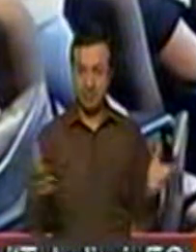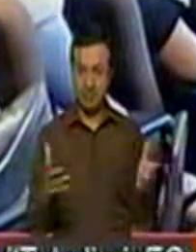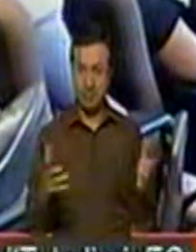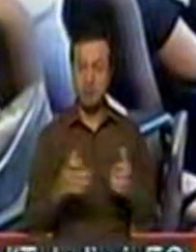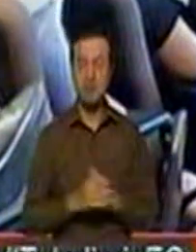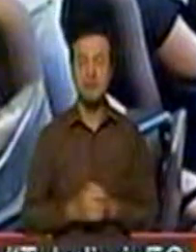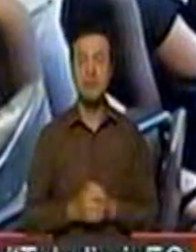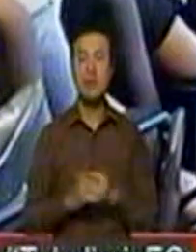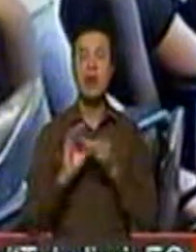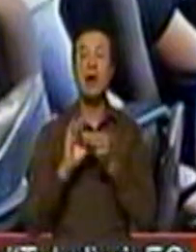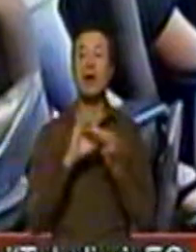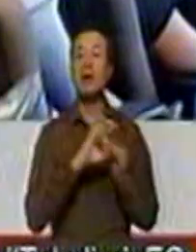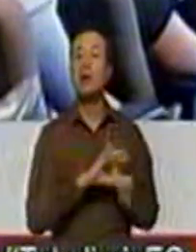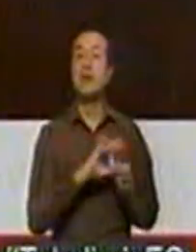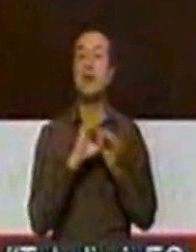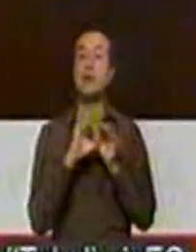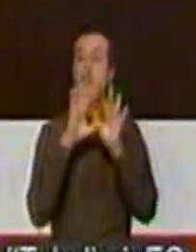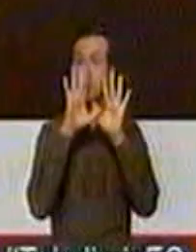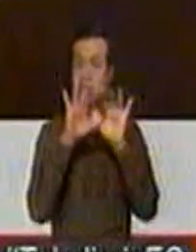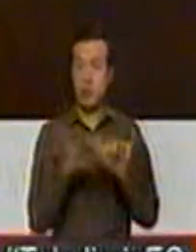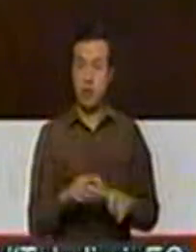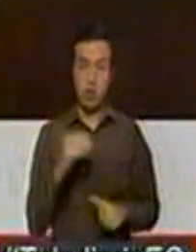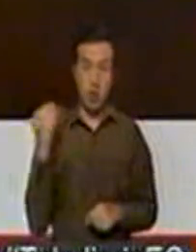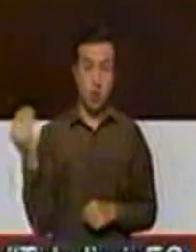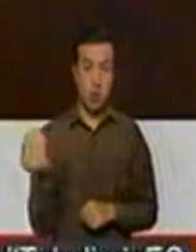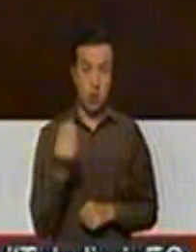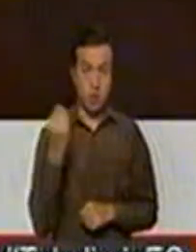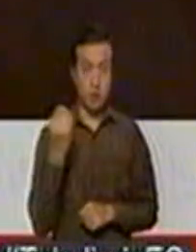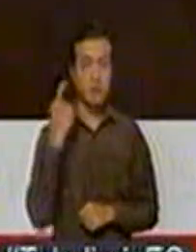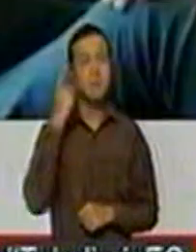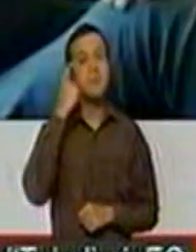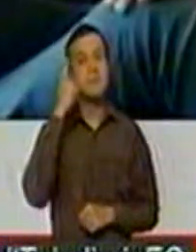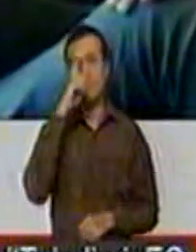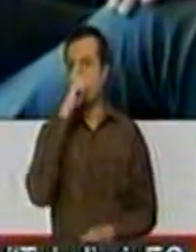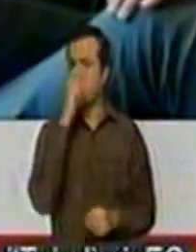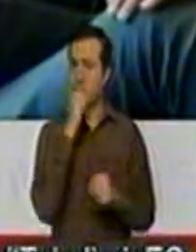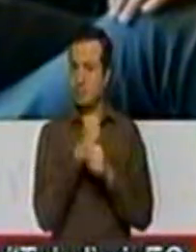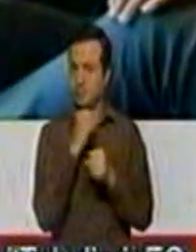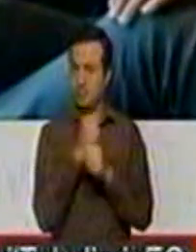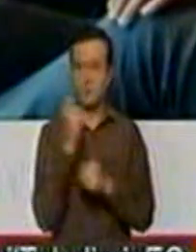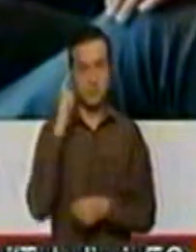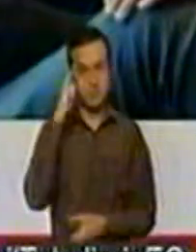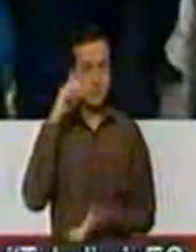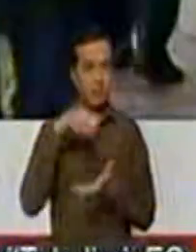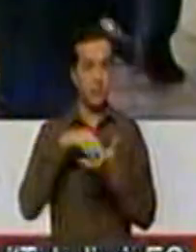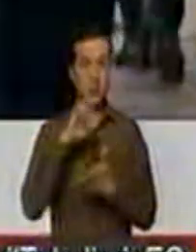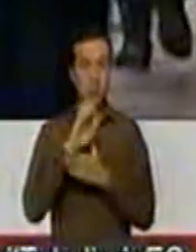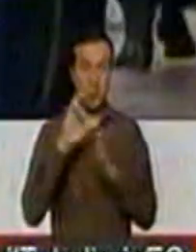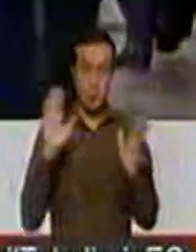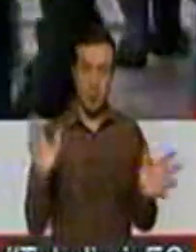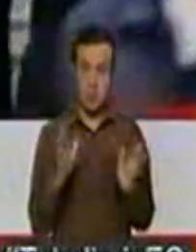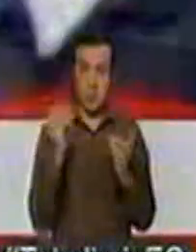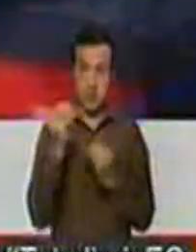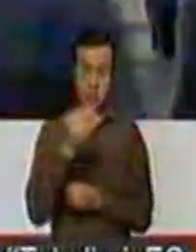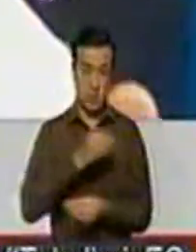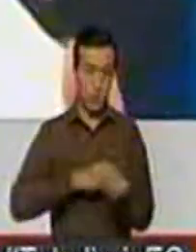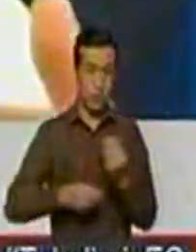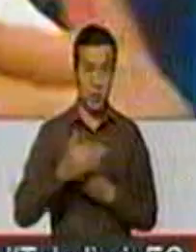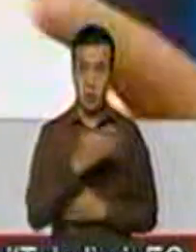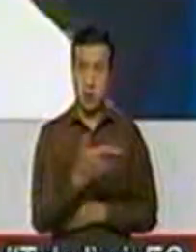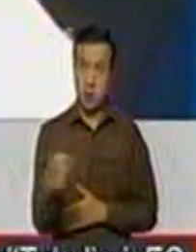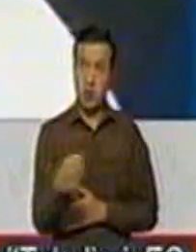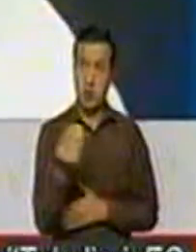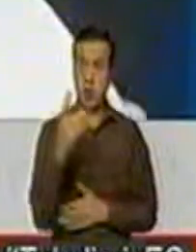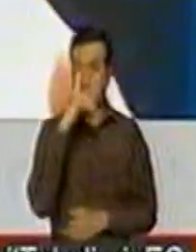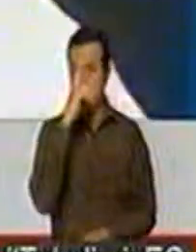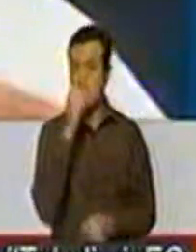La alianza fue promovida por la Secretaría de Juventudes como parte del trabajo que desarrolla el Gobierno Nacional para invertir en los jóvenes. Porque con